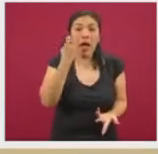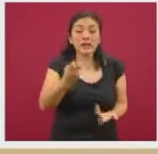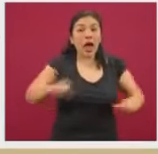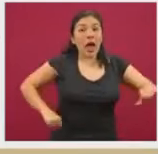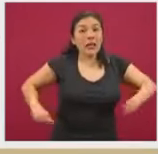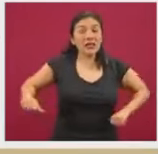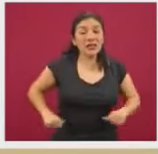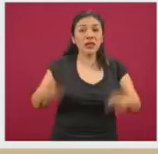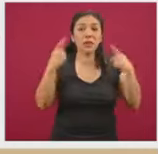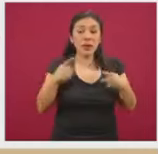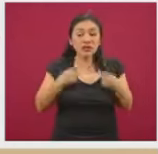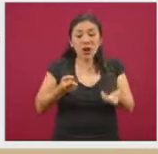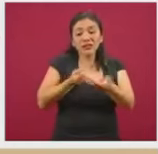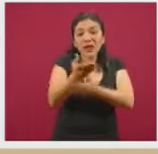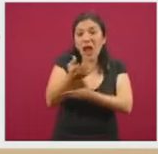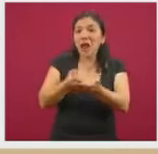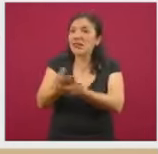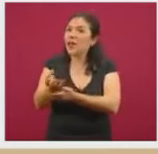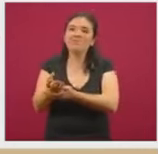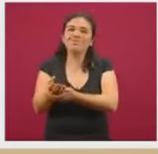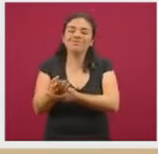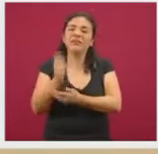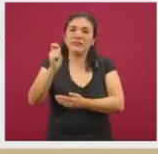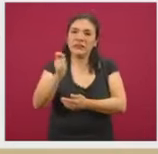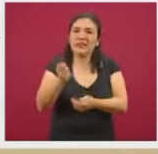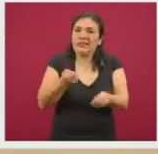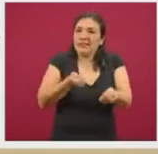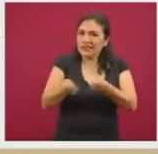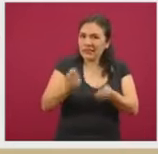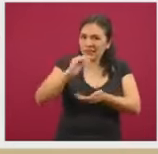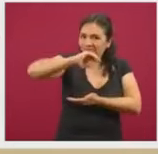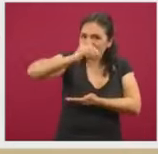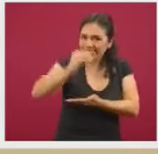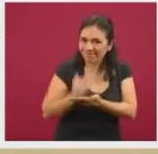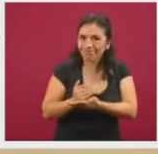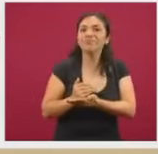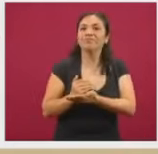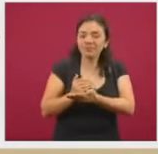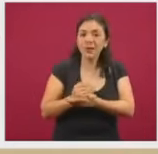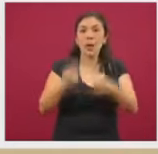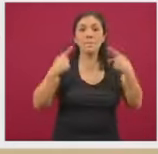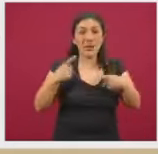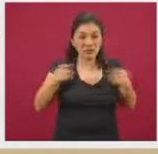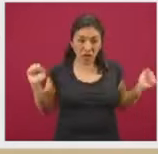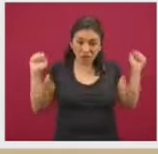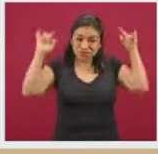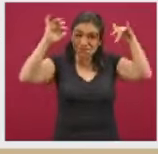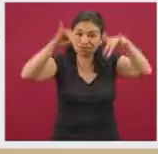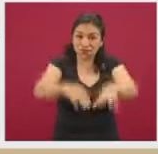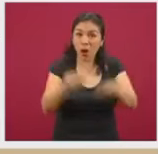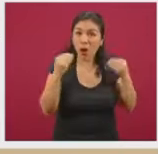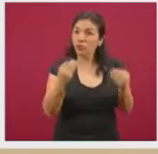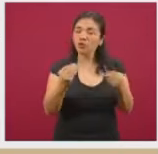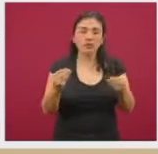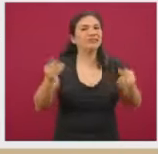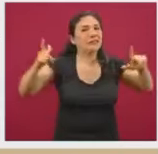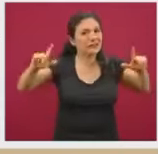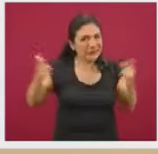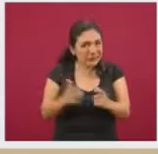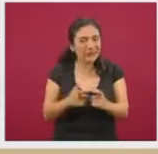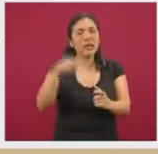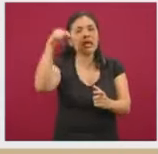actividades sociales públicas estarán más limitadas, más controladas, los aforos estarán más reducidos, esto